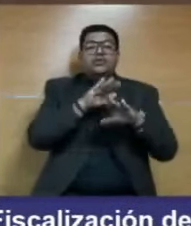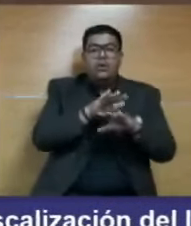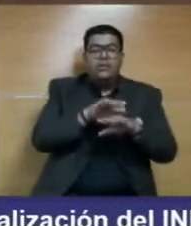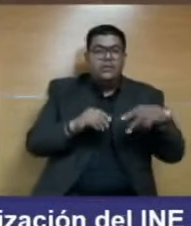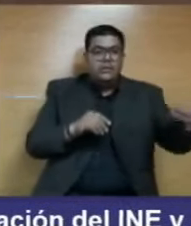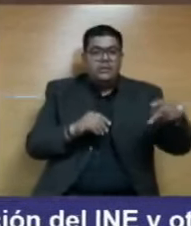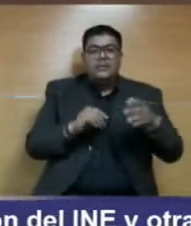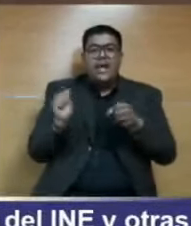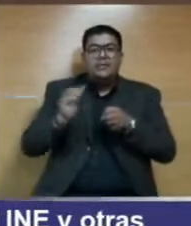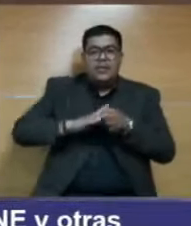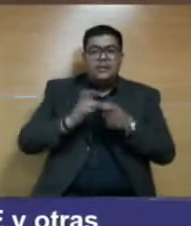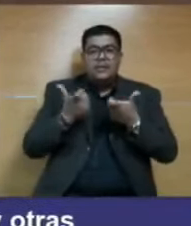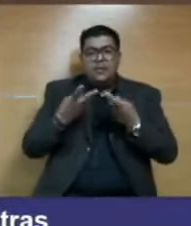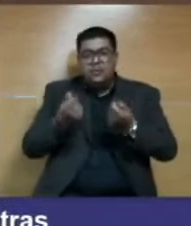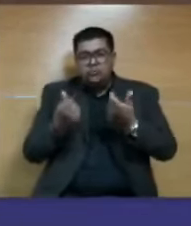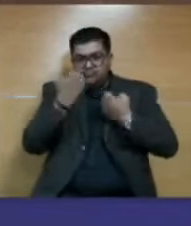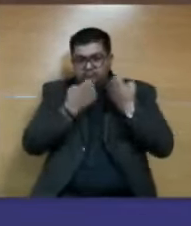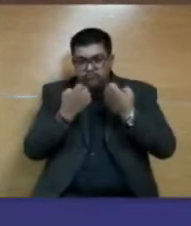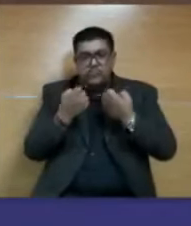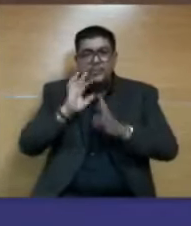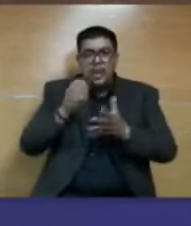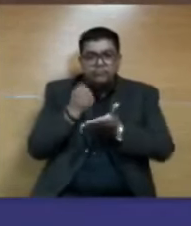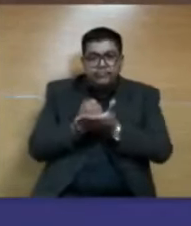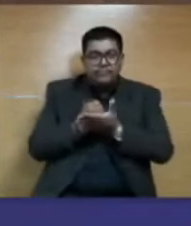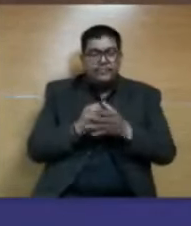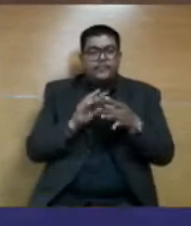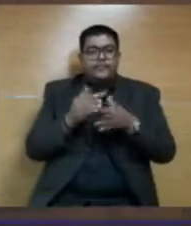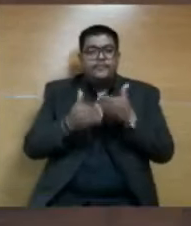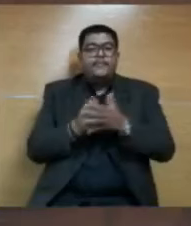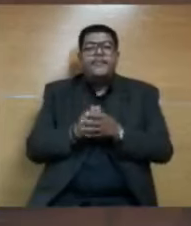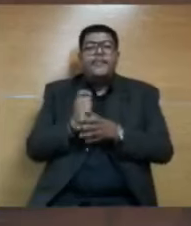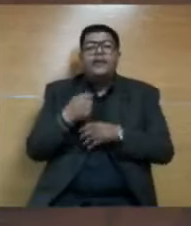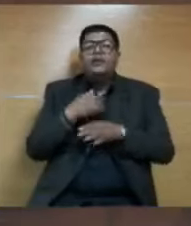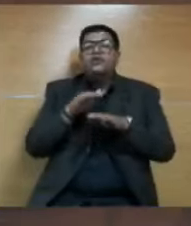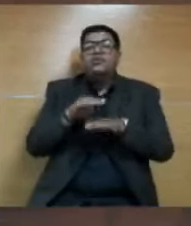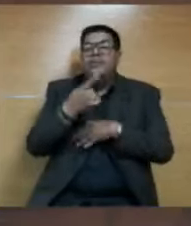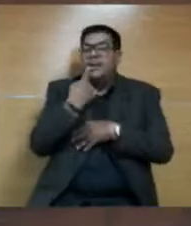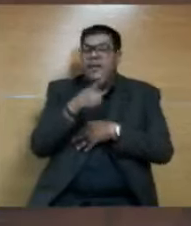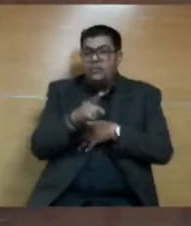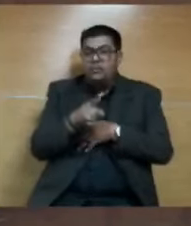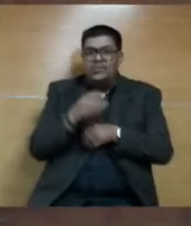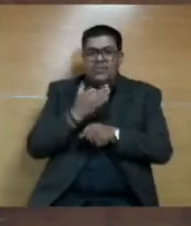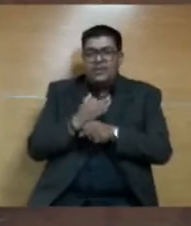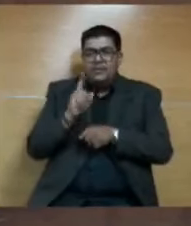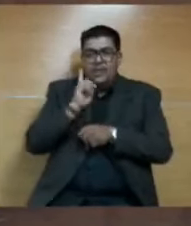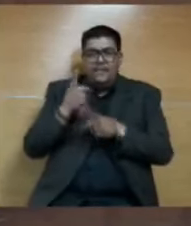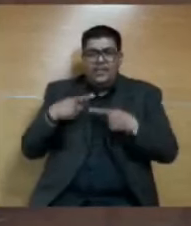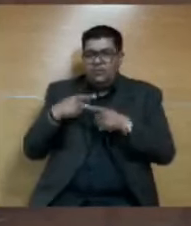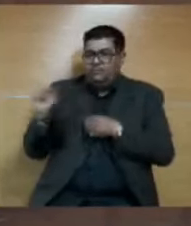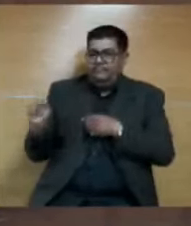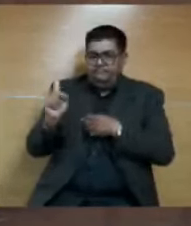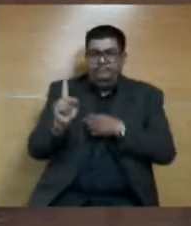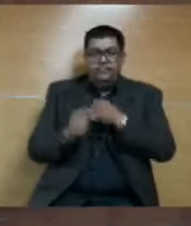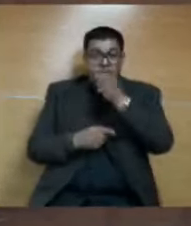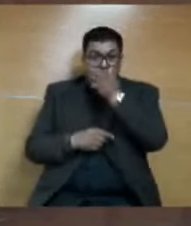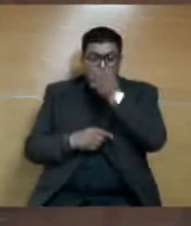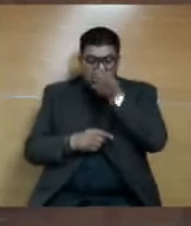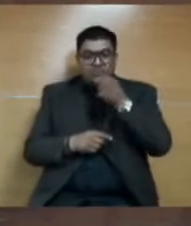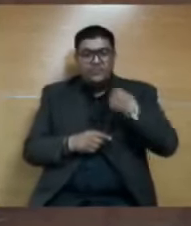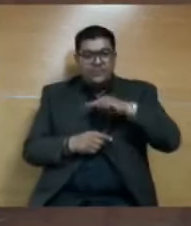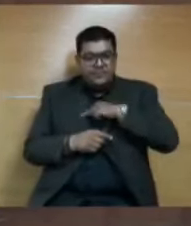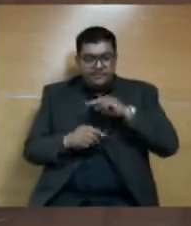un procedimiento administrativo sancionador en materia de fiscalización, incoado por denuncia de la parte aquí actora. En el proyecto